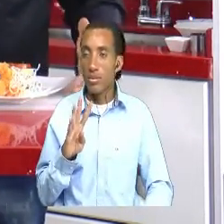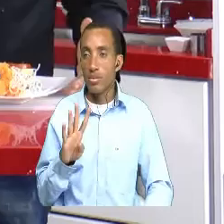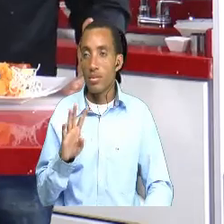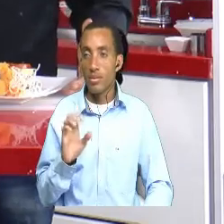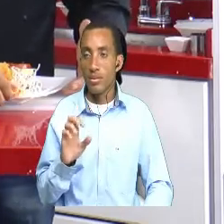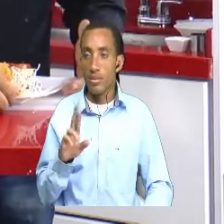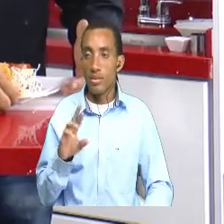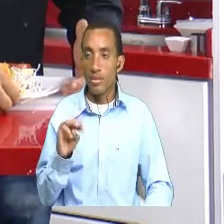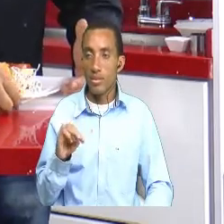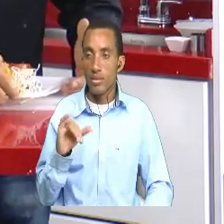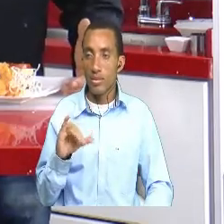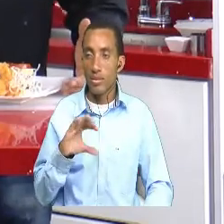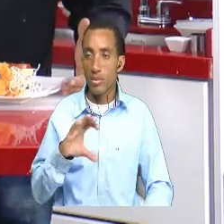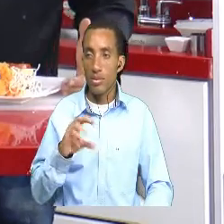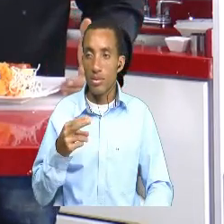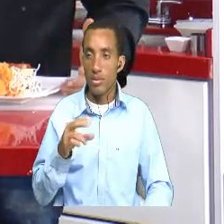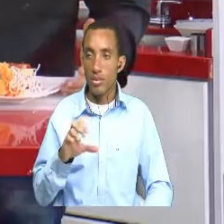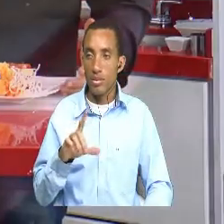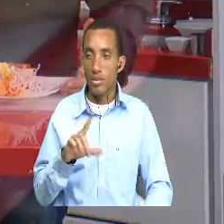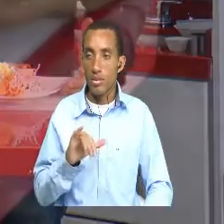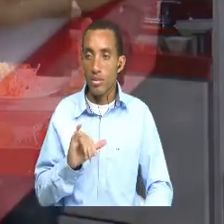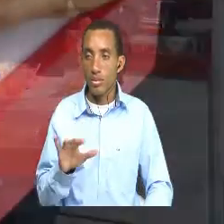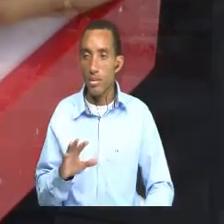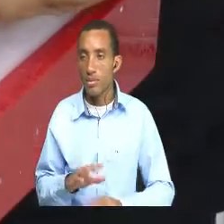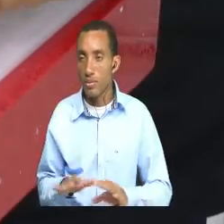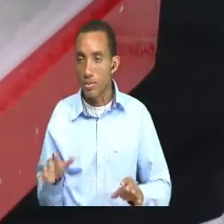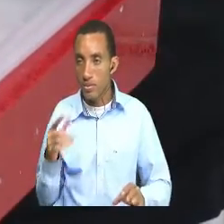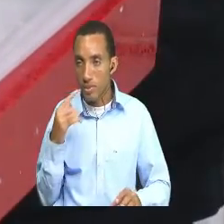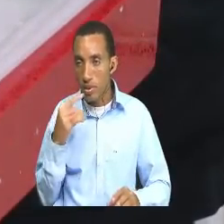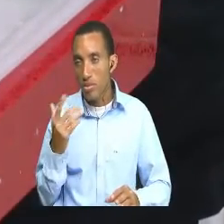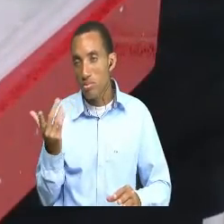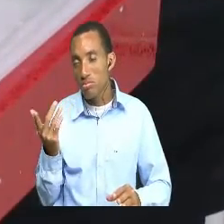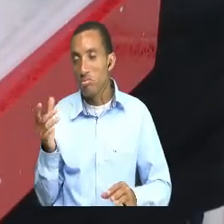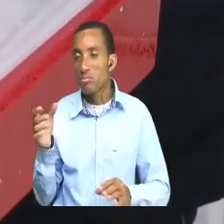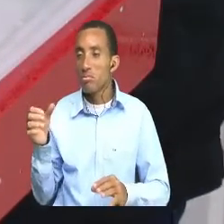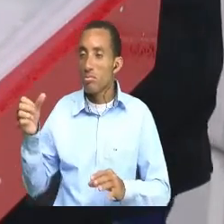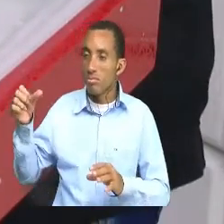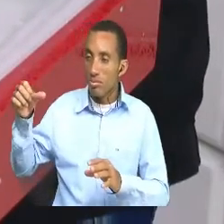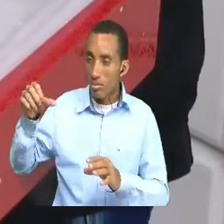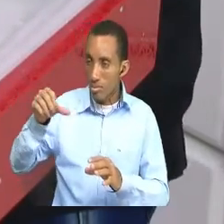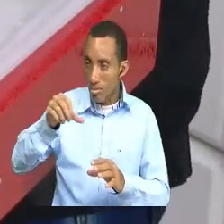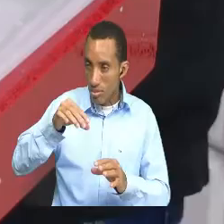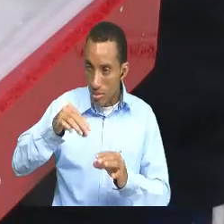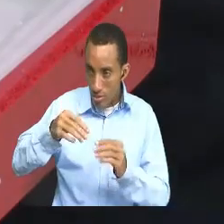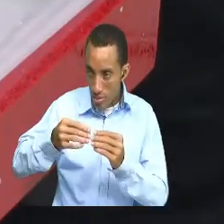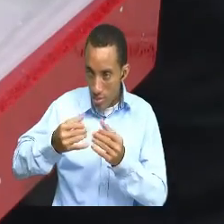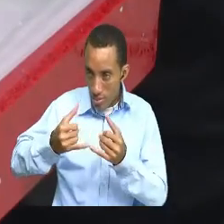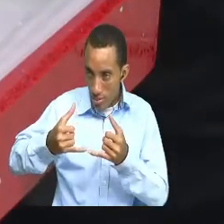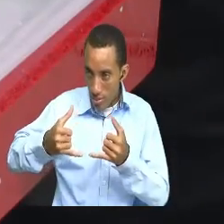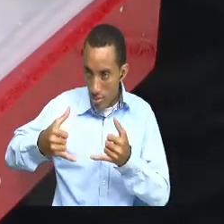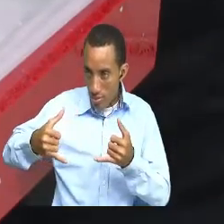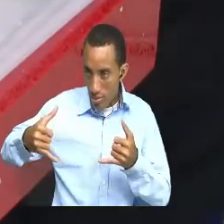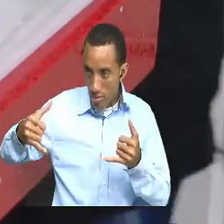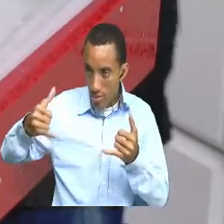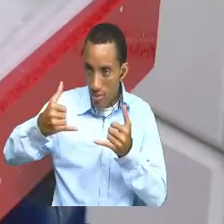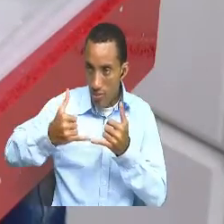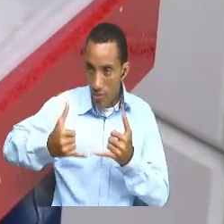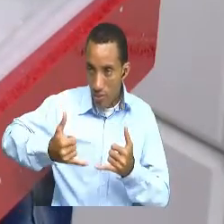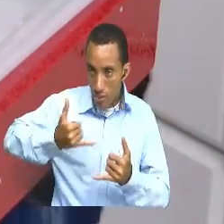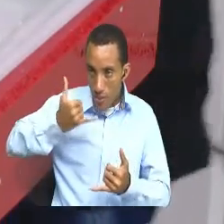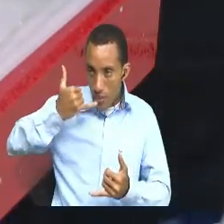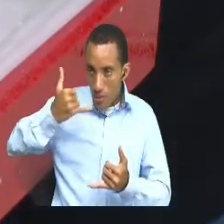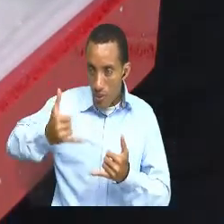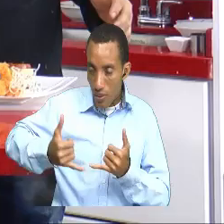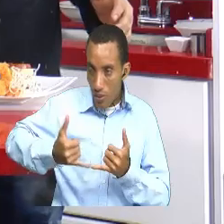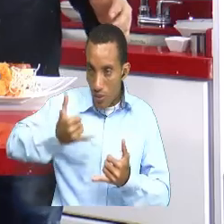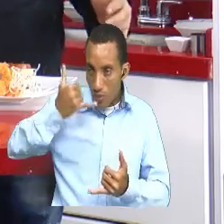pasta una pasta del medio oriente con la que utilizamos mucho para hacer se me van nombro